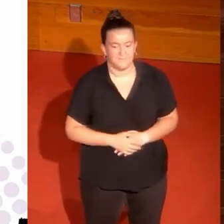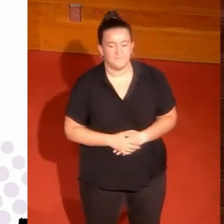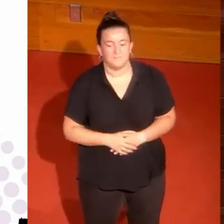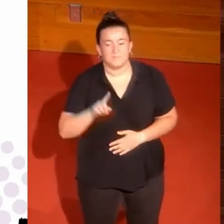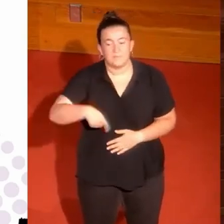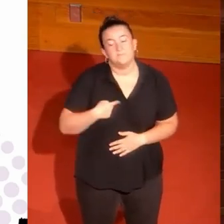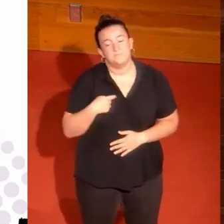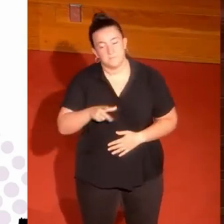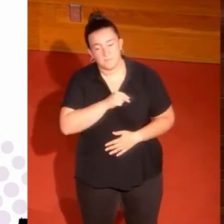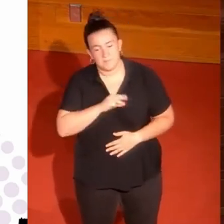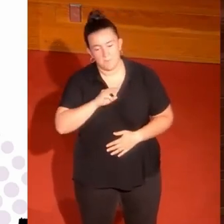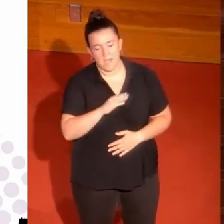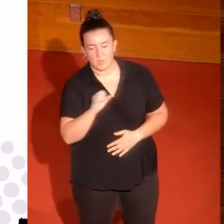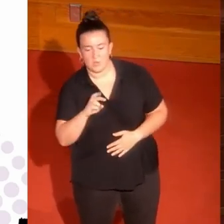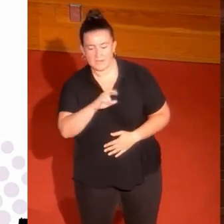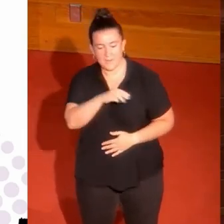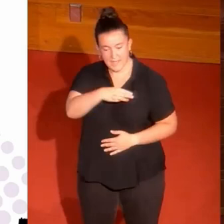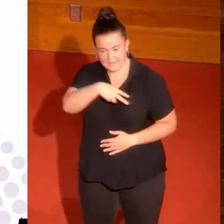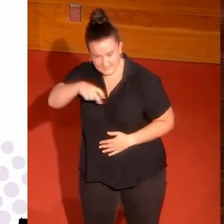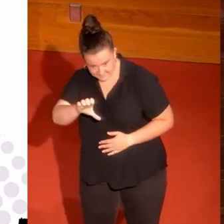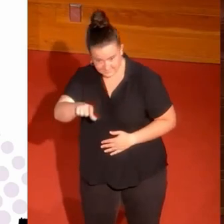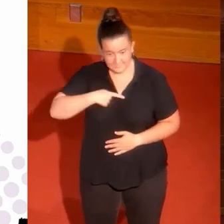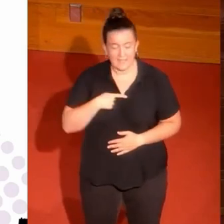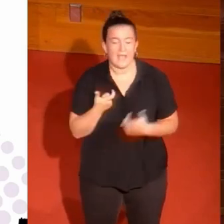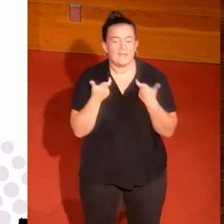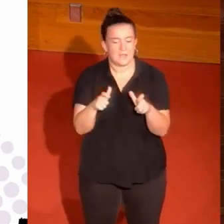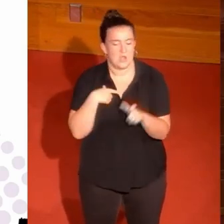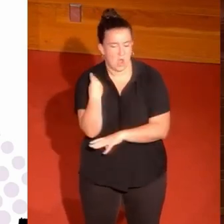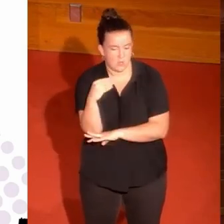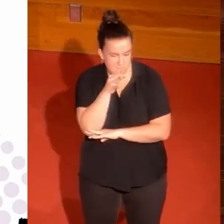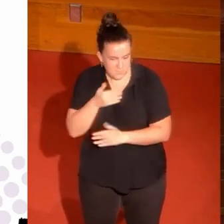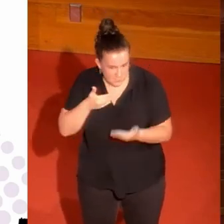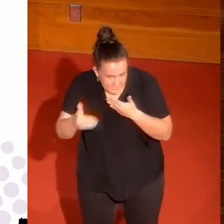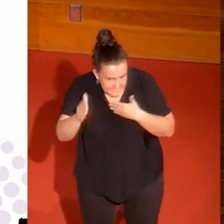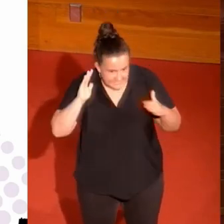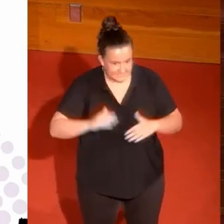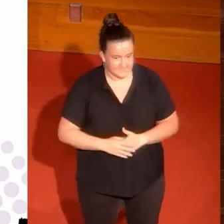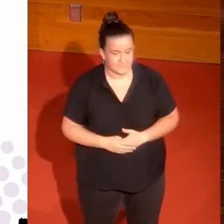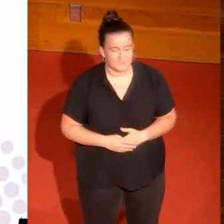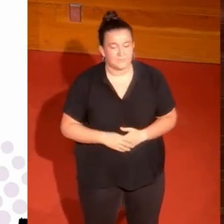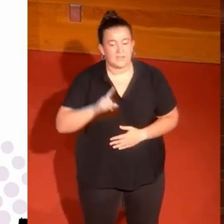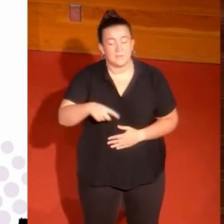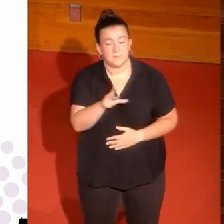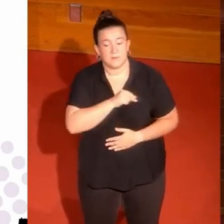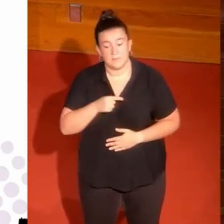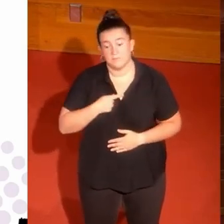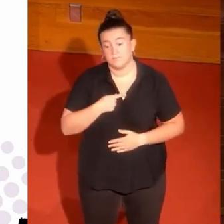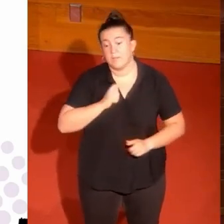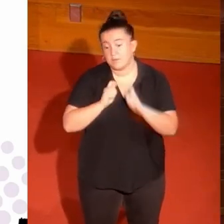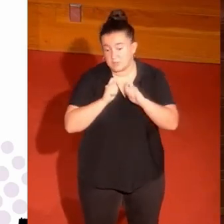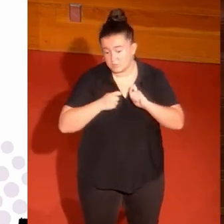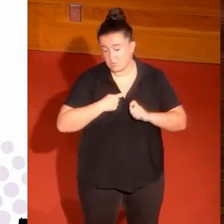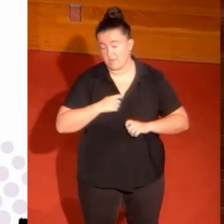periodismo cultural en el año 2022 en la categoría de joven promesa el premio de periodismo feminista